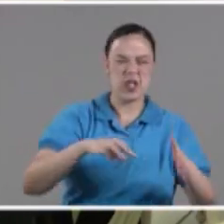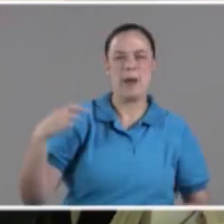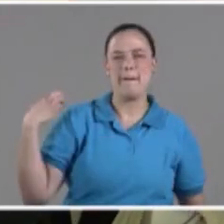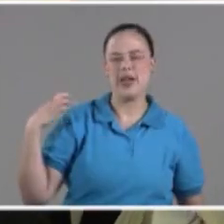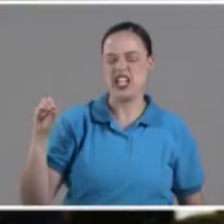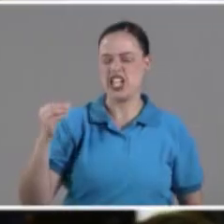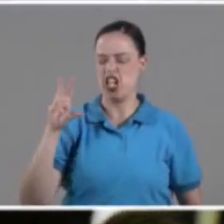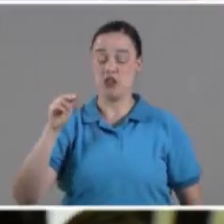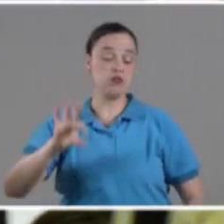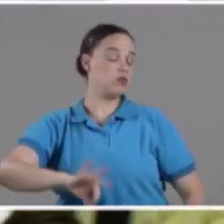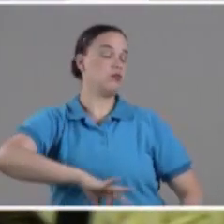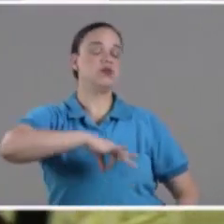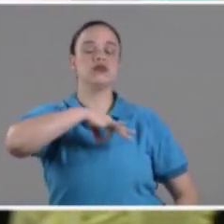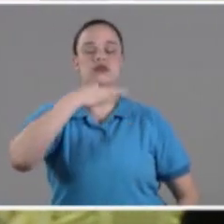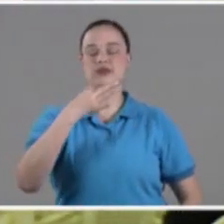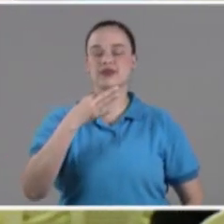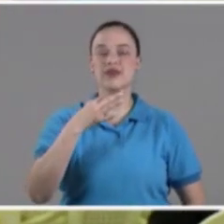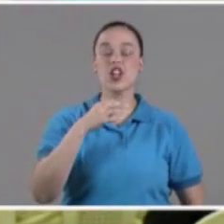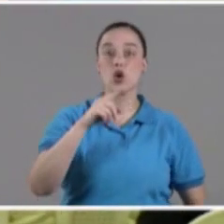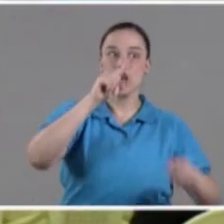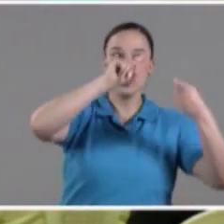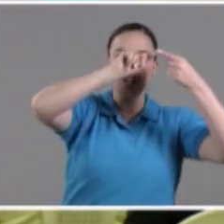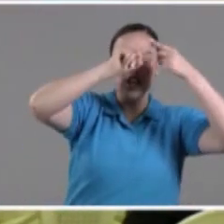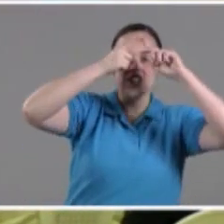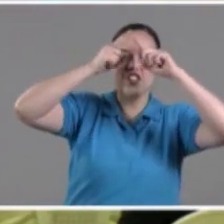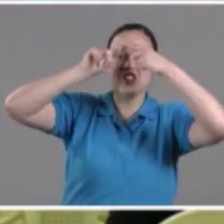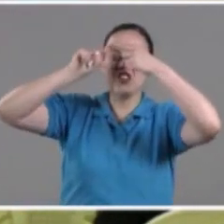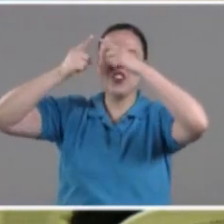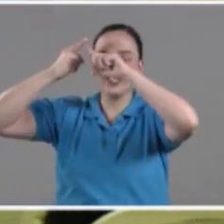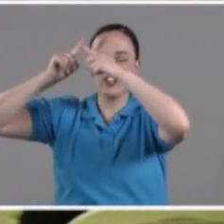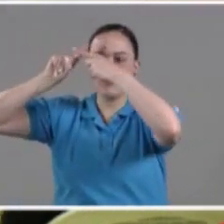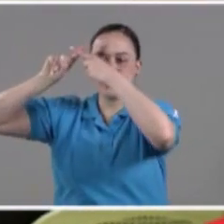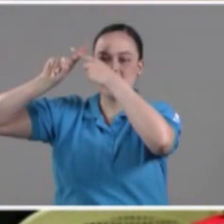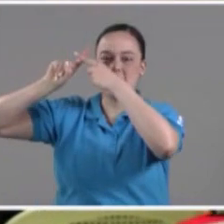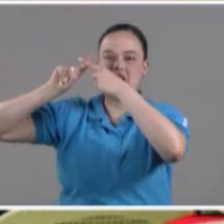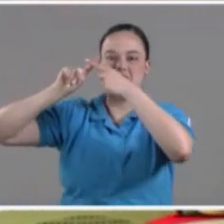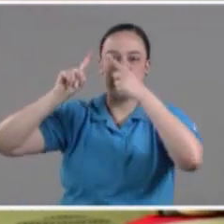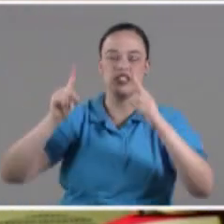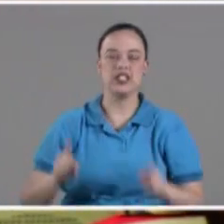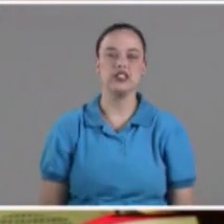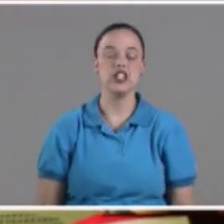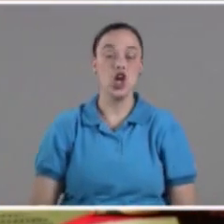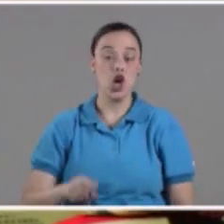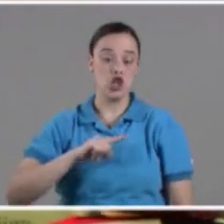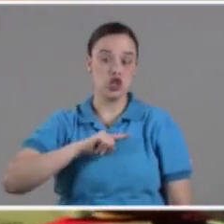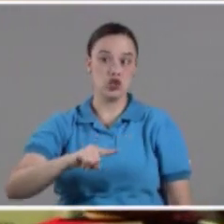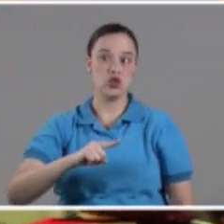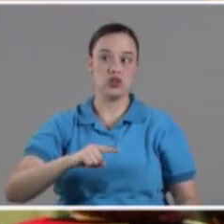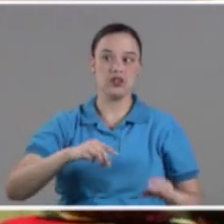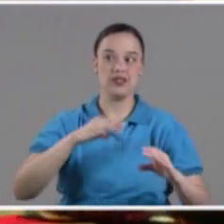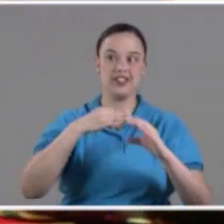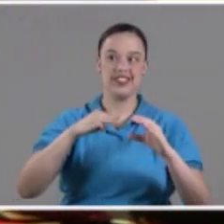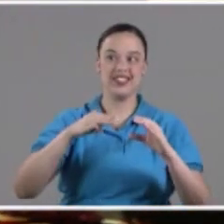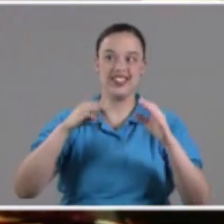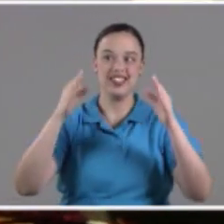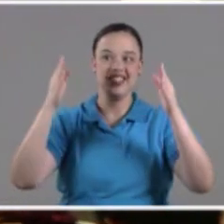O sea que el espino o El aguijón puede ser un Mensajero de Satanás